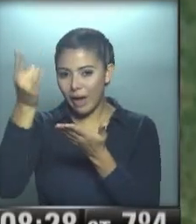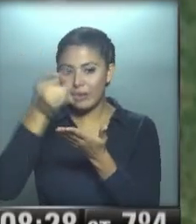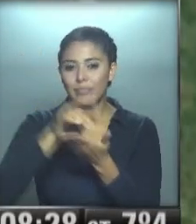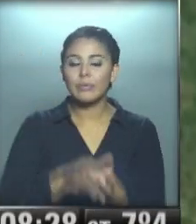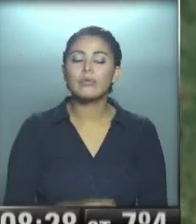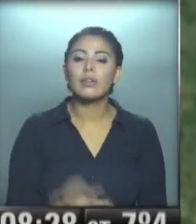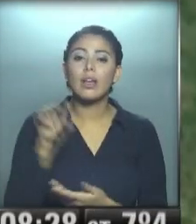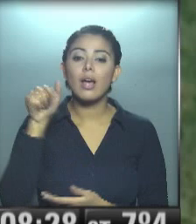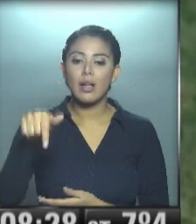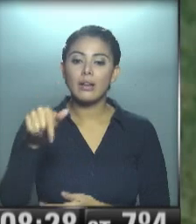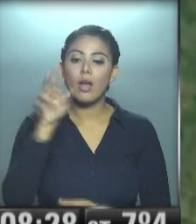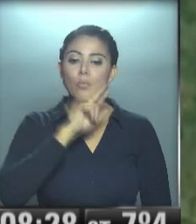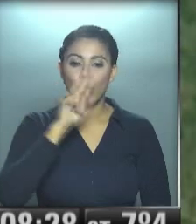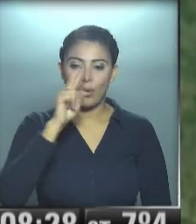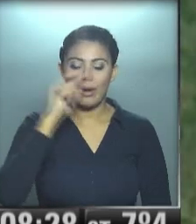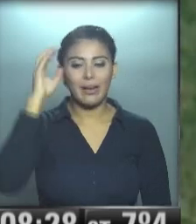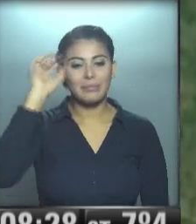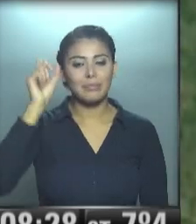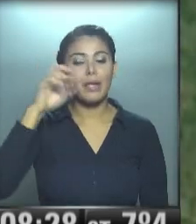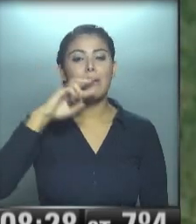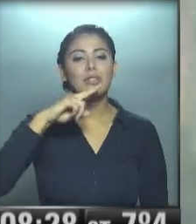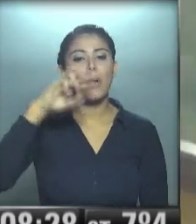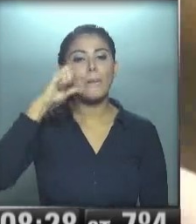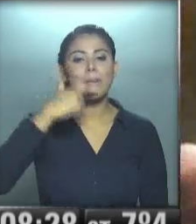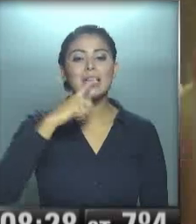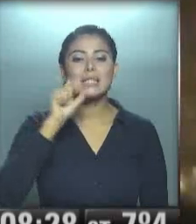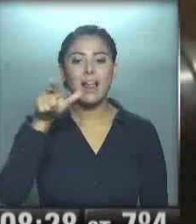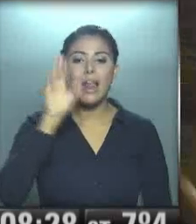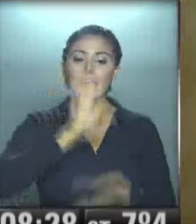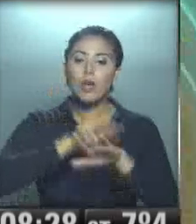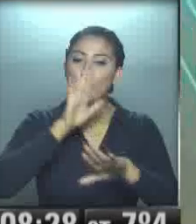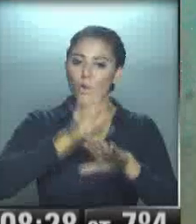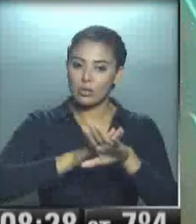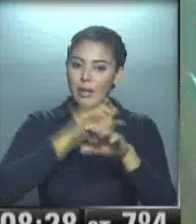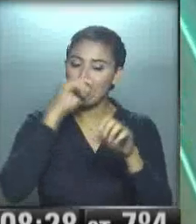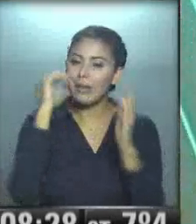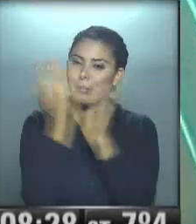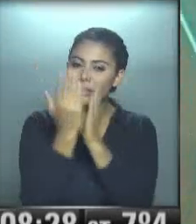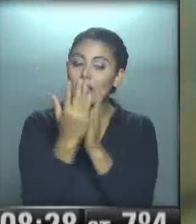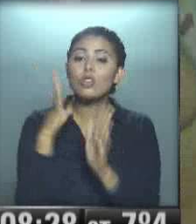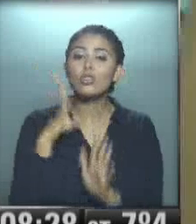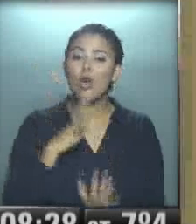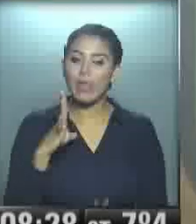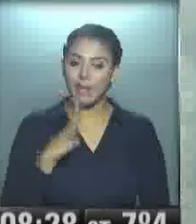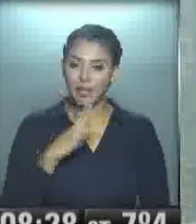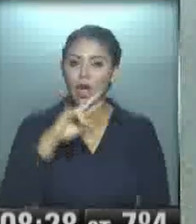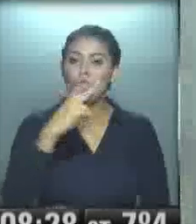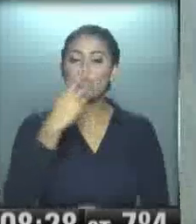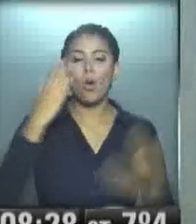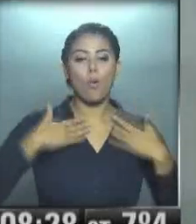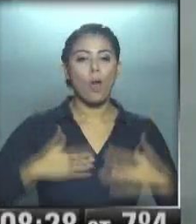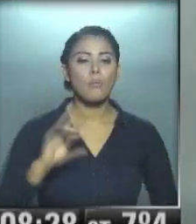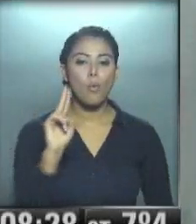Uruguay estamos hablando de la doctora Pascal es la que está interviniendo Y todavía se encontrarían dos de los